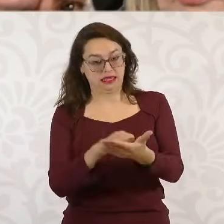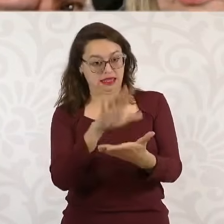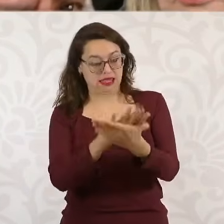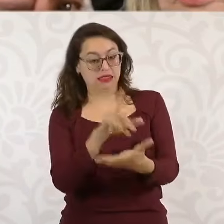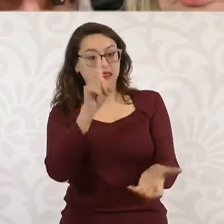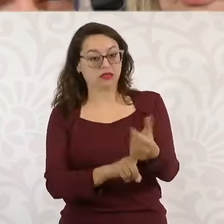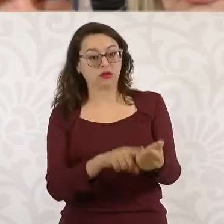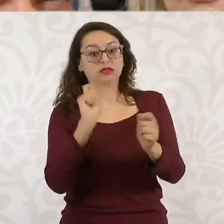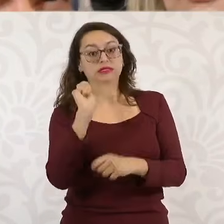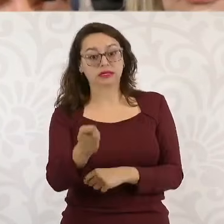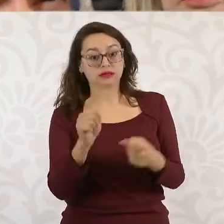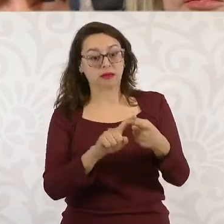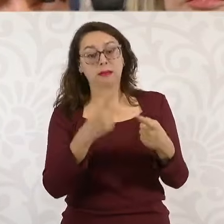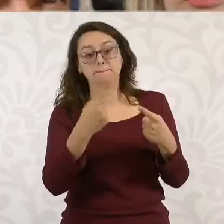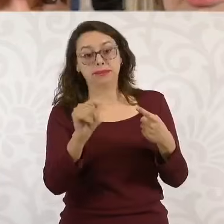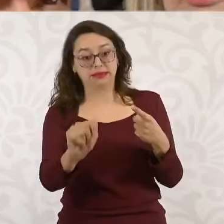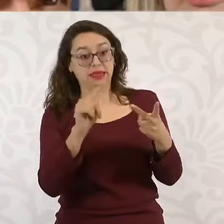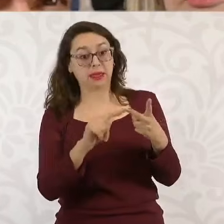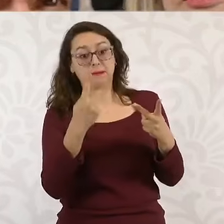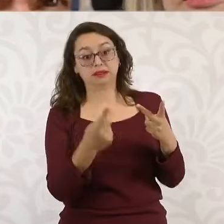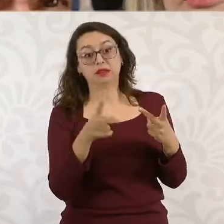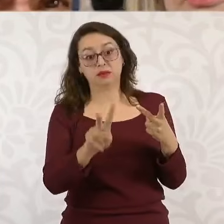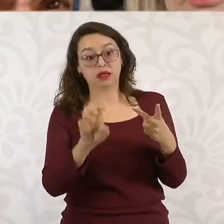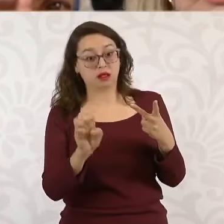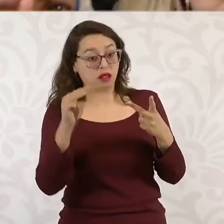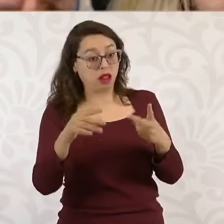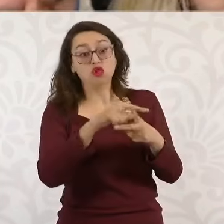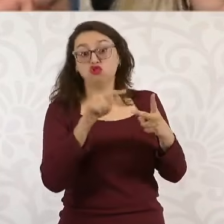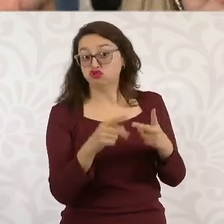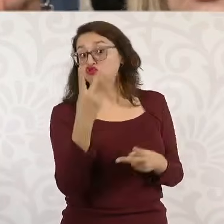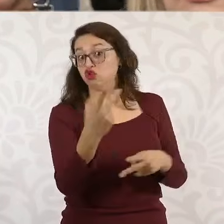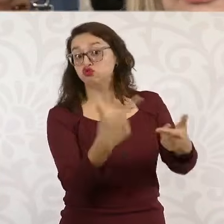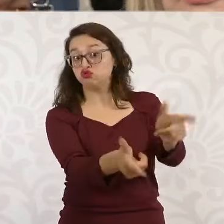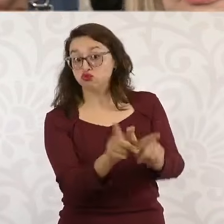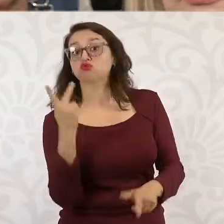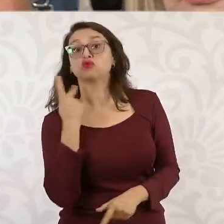el Partido del Trabajo y el Partido Verde sabían de esta reforma y de